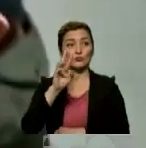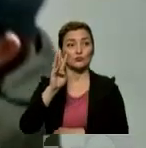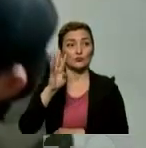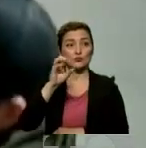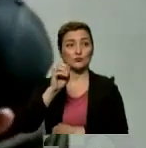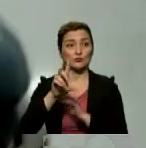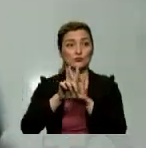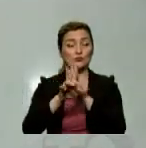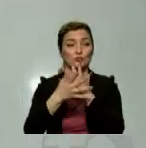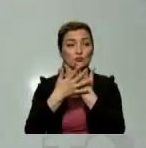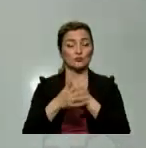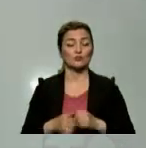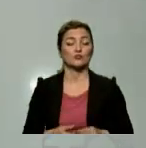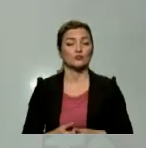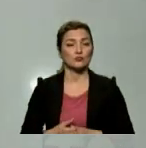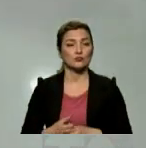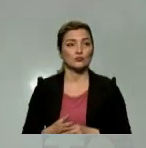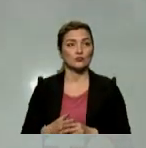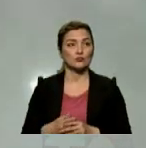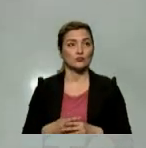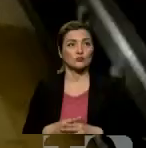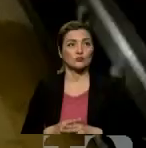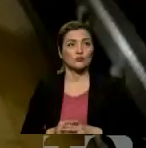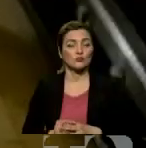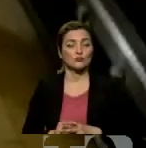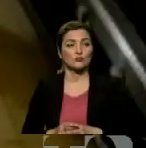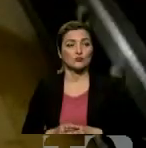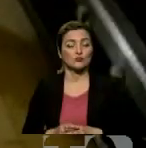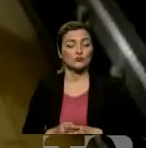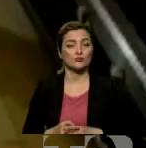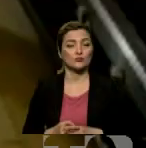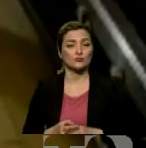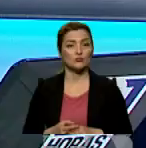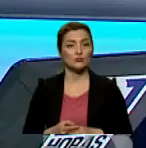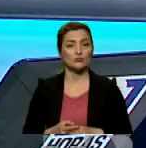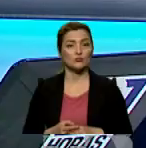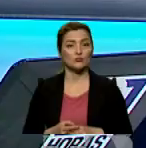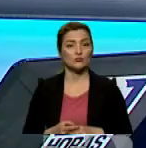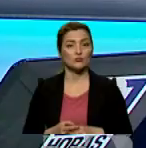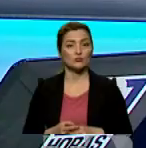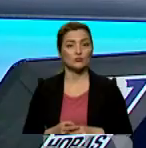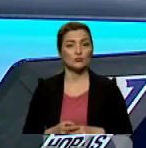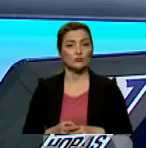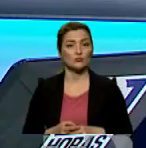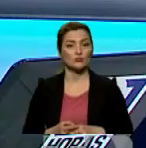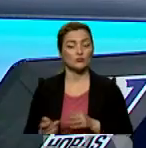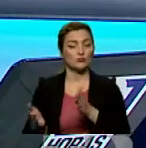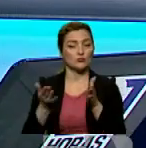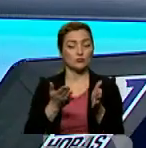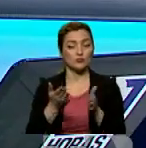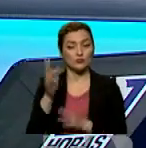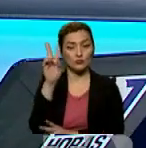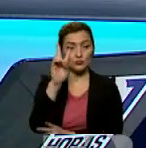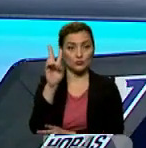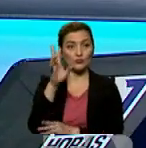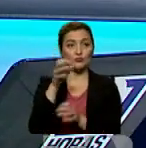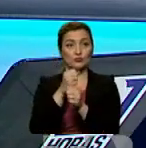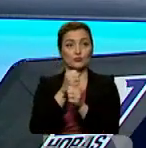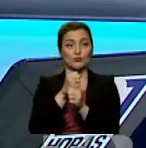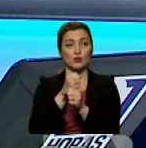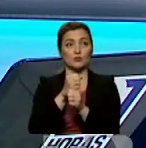260 del Código Orgánico Integral Penal. Helen Quiñones, 24 horas. El viernes se realizó